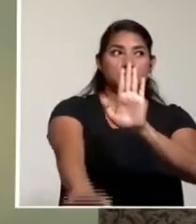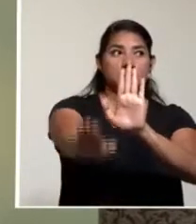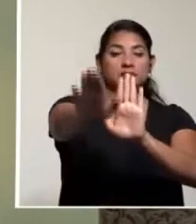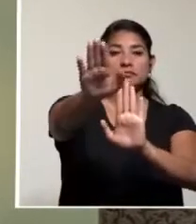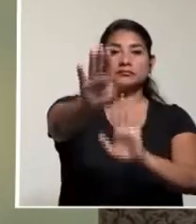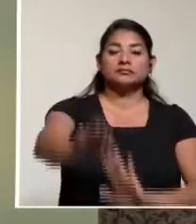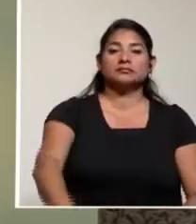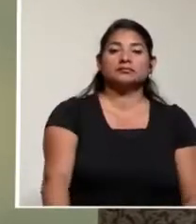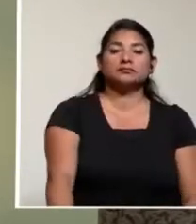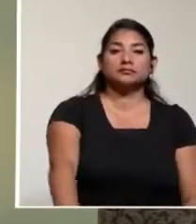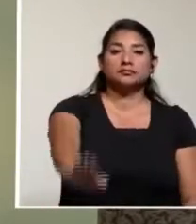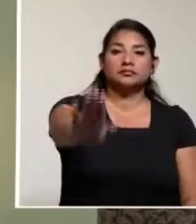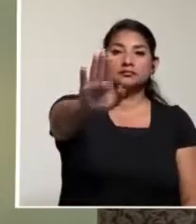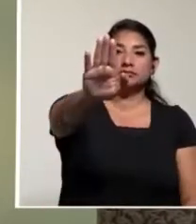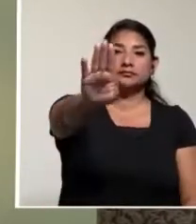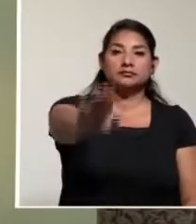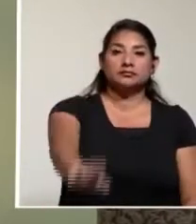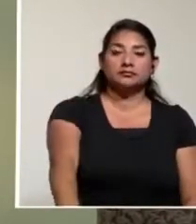Eso.